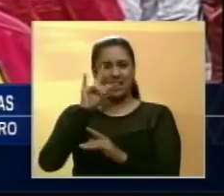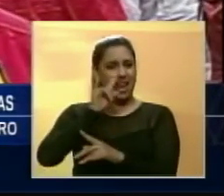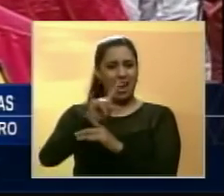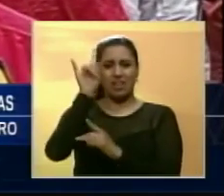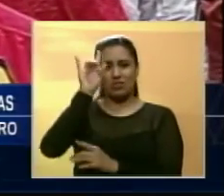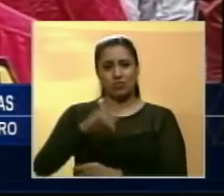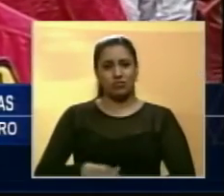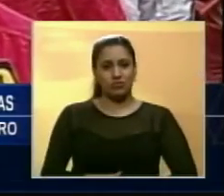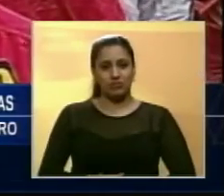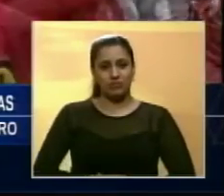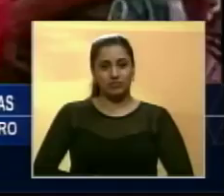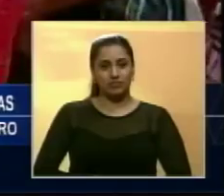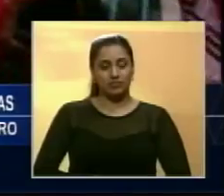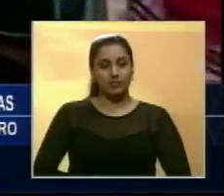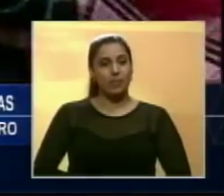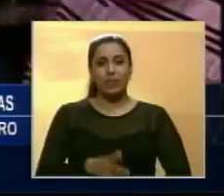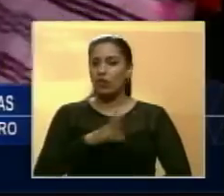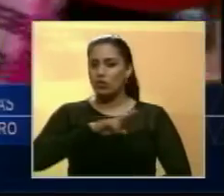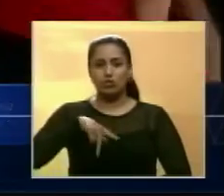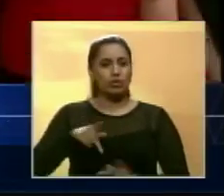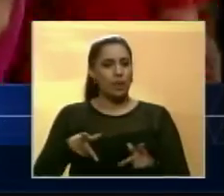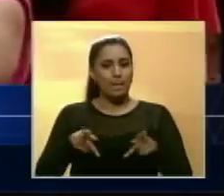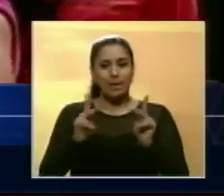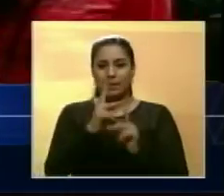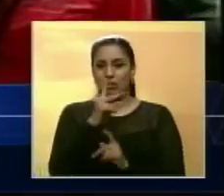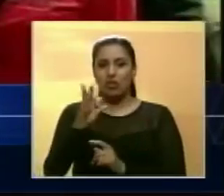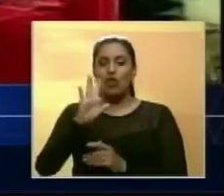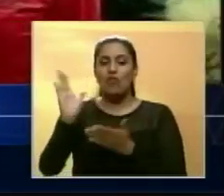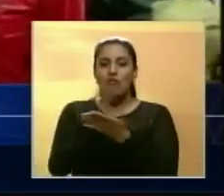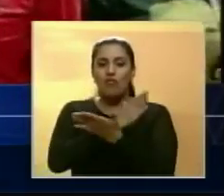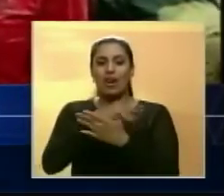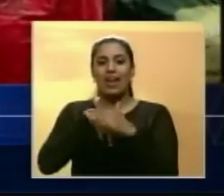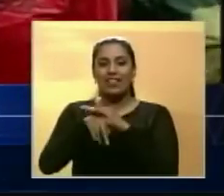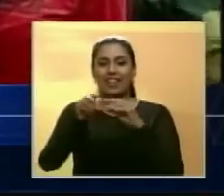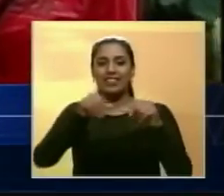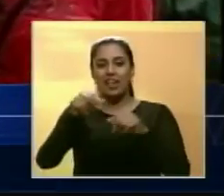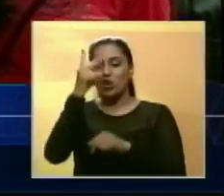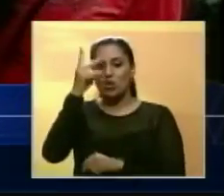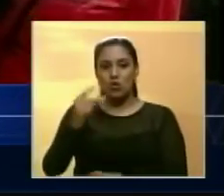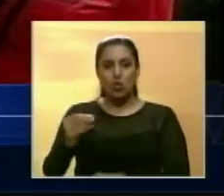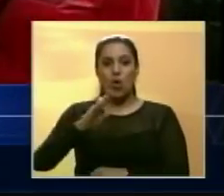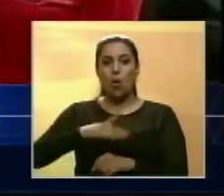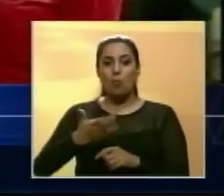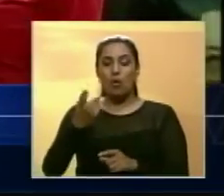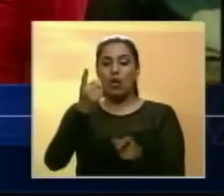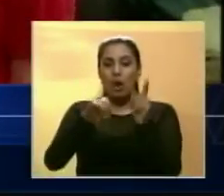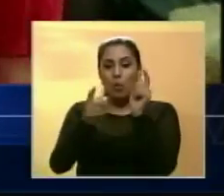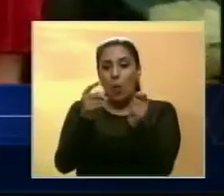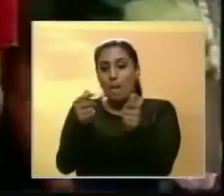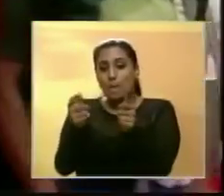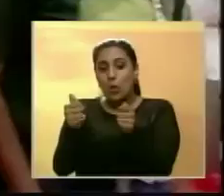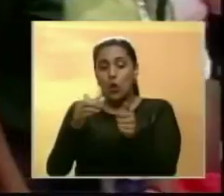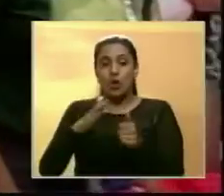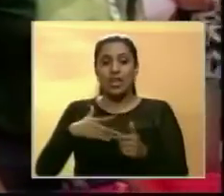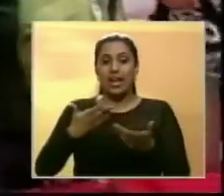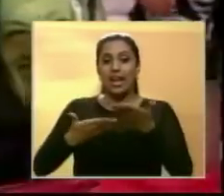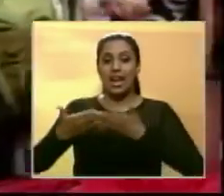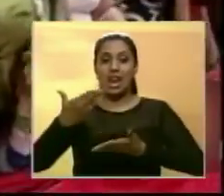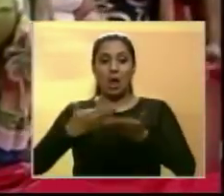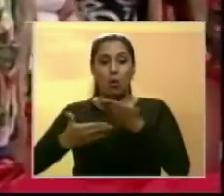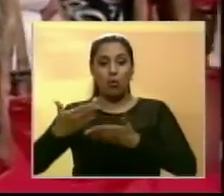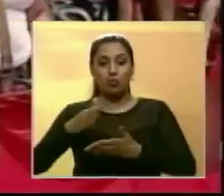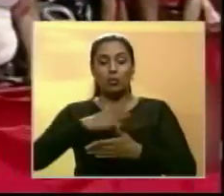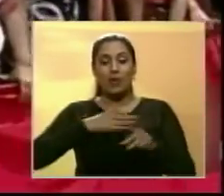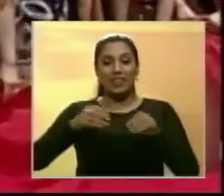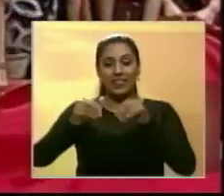engaño. No vamos a permitir que nos quiten el acceso a los terrenos, porque unos pocos quieren salir a negociar